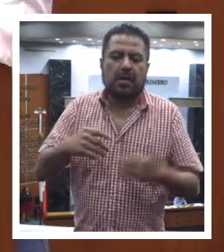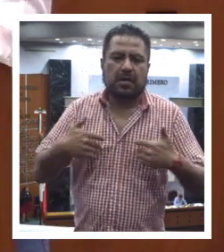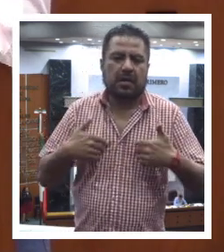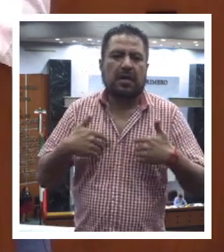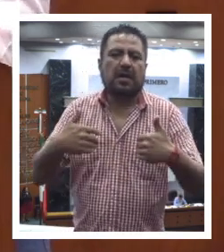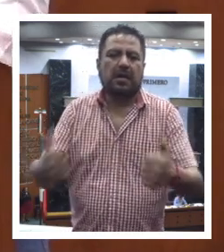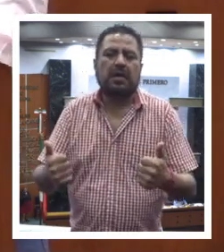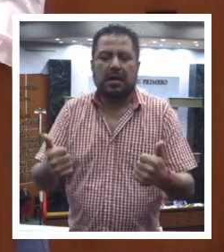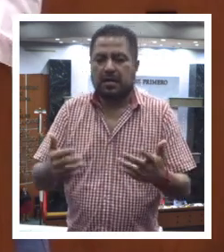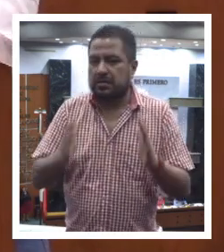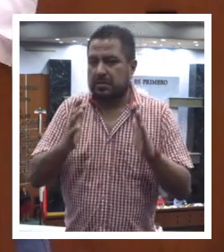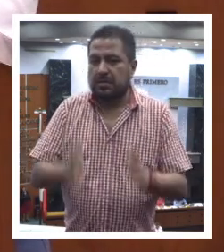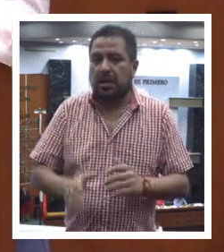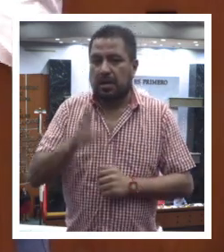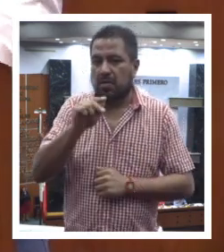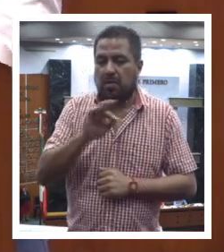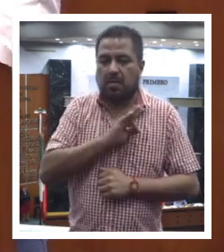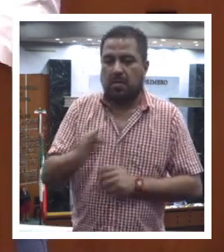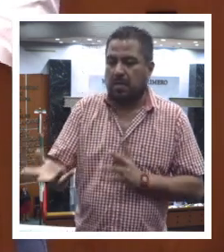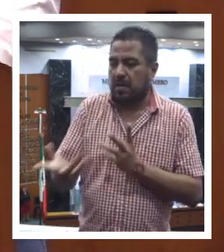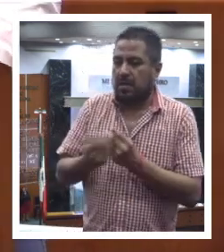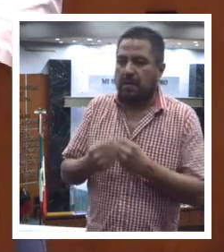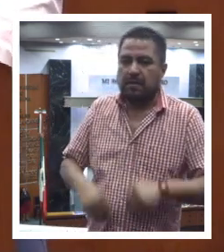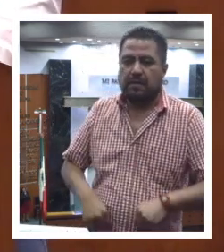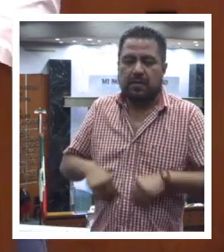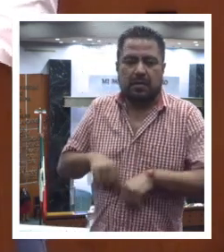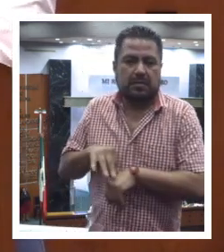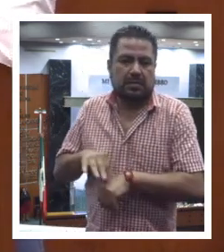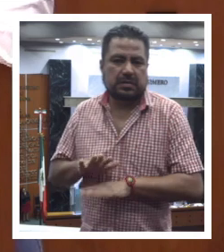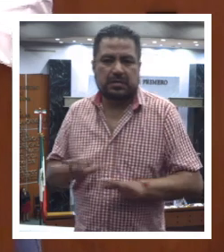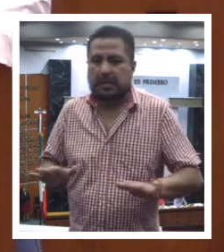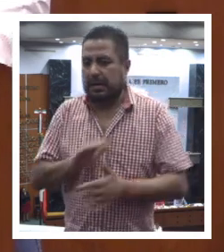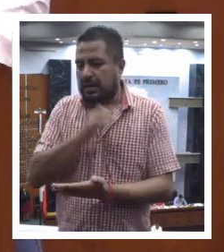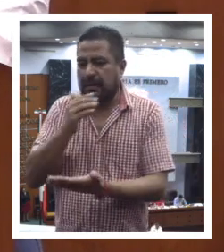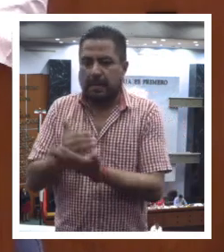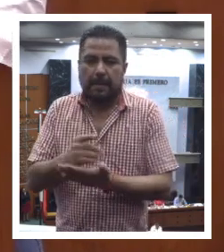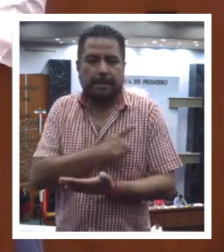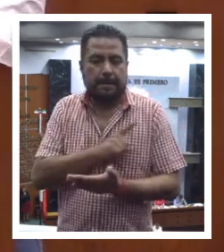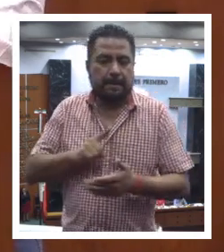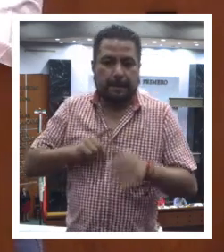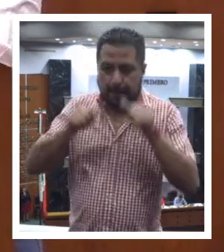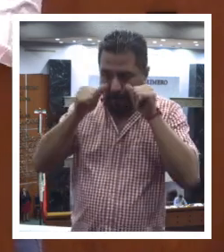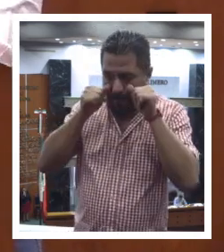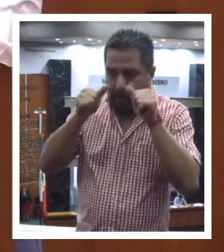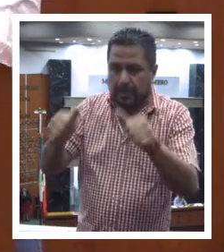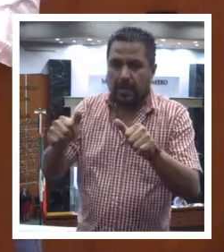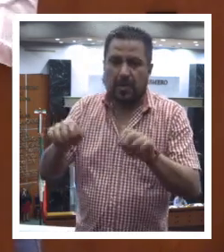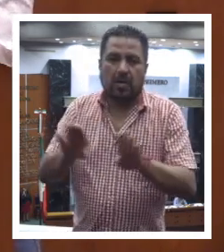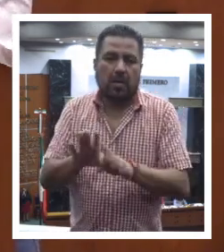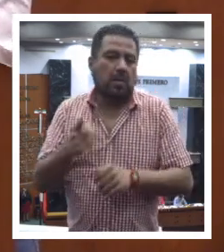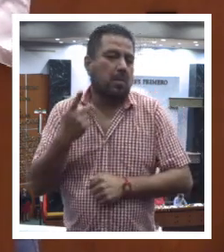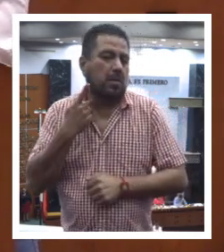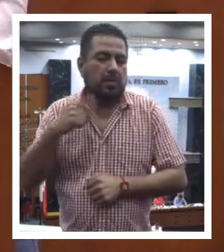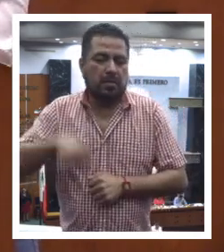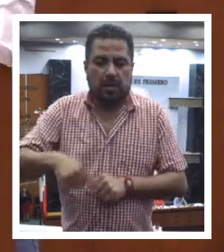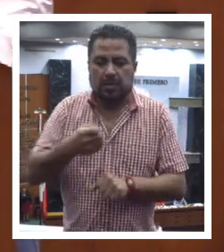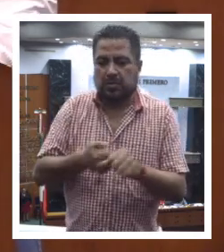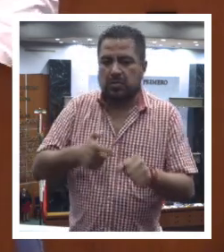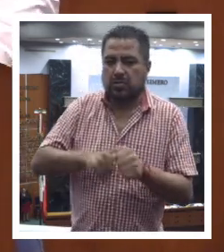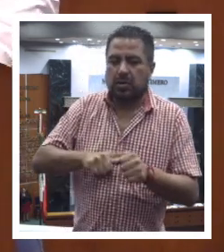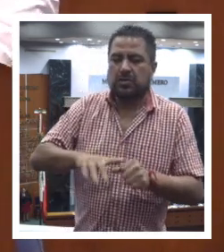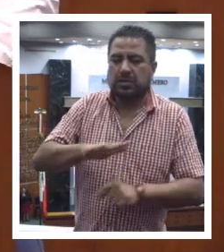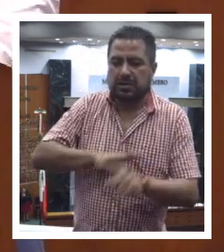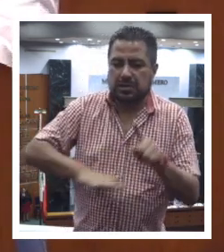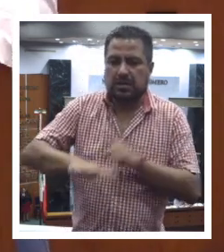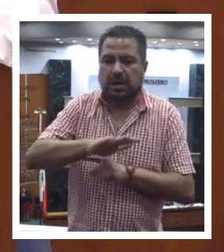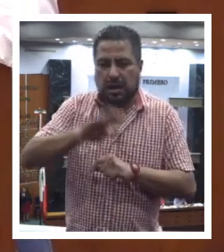de género ya no puede ser parte de nuestras vidas y debe ser atendida desde lo legislativo, social,